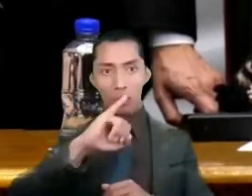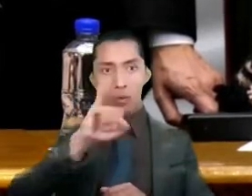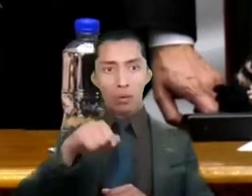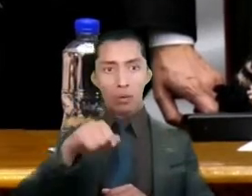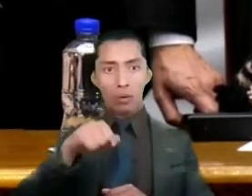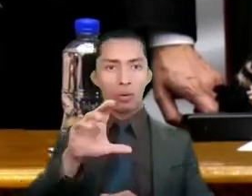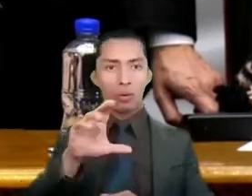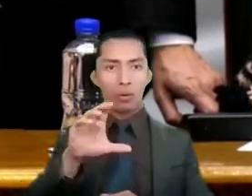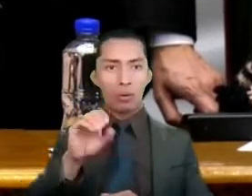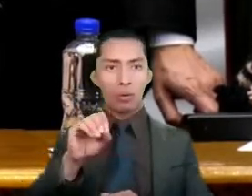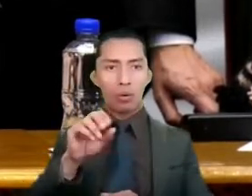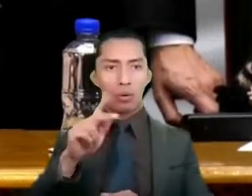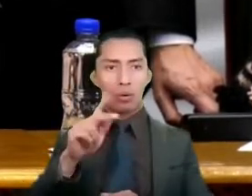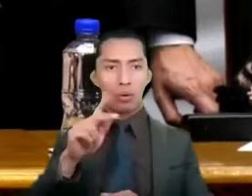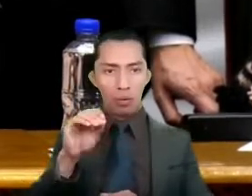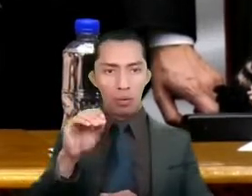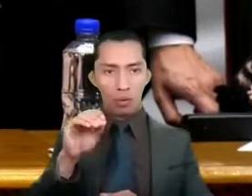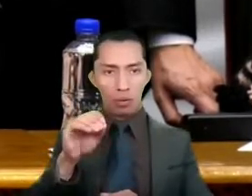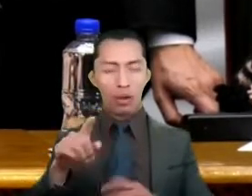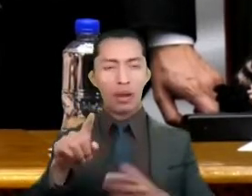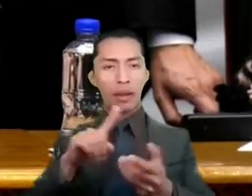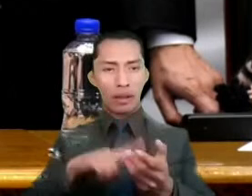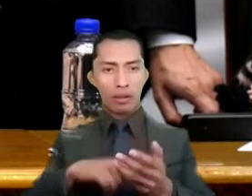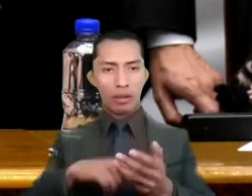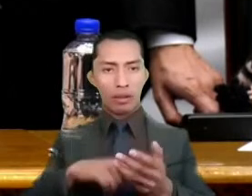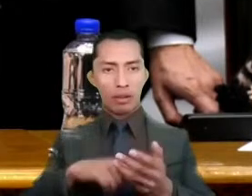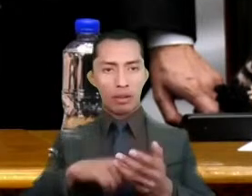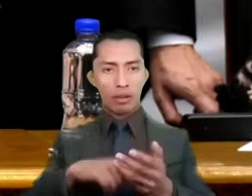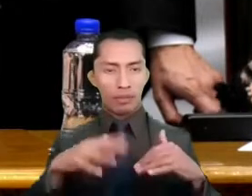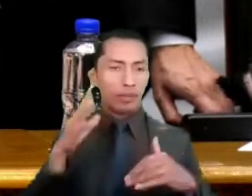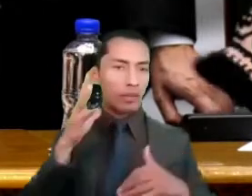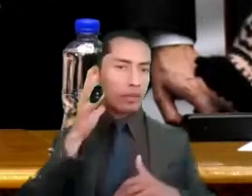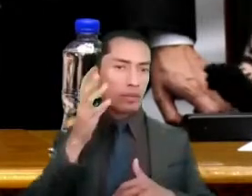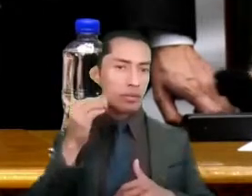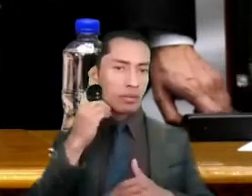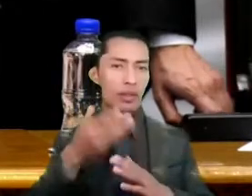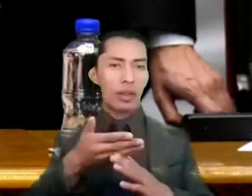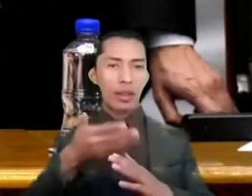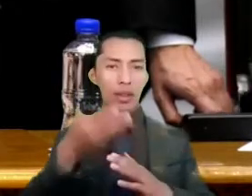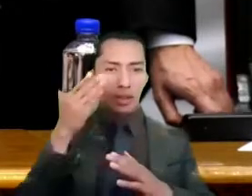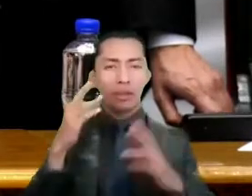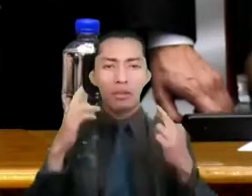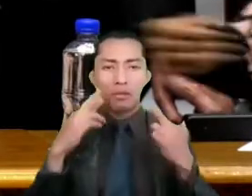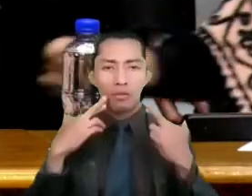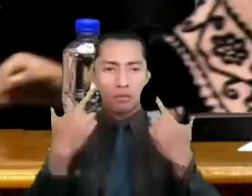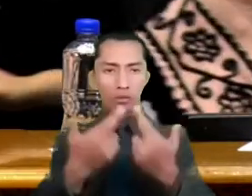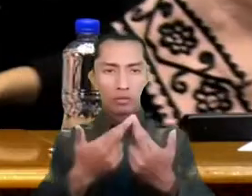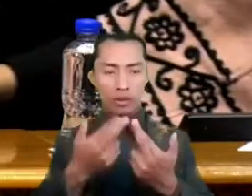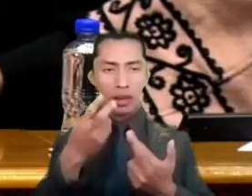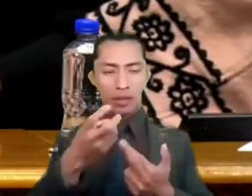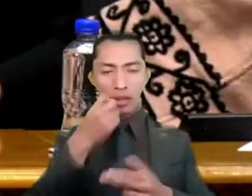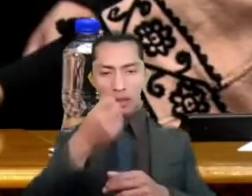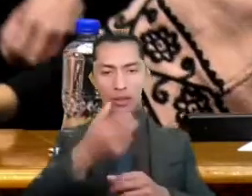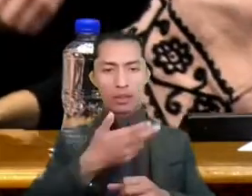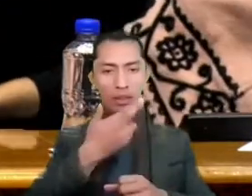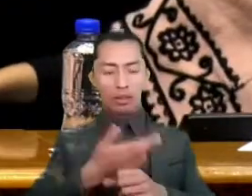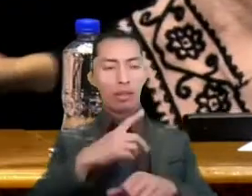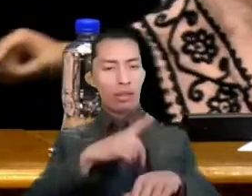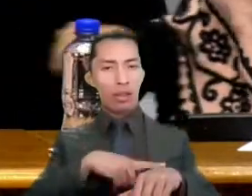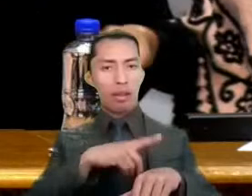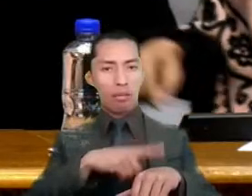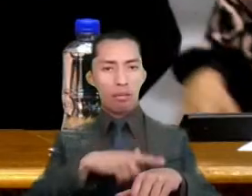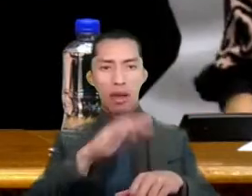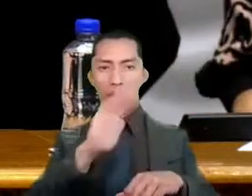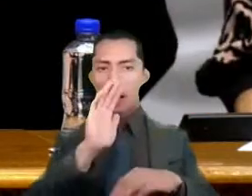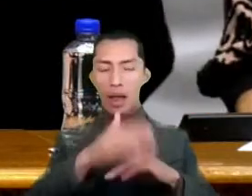de esta soberanía en la pasada sesión. Toda vez que el secretario agotó su tiempo y tomando